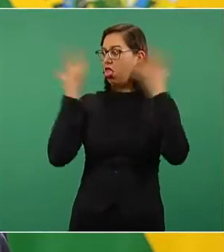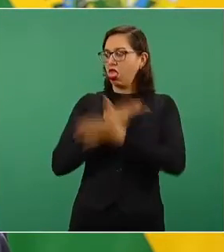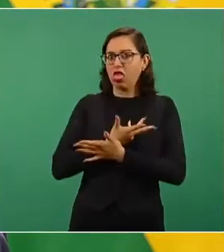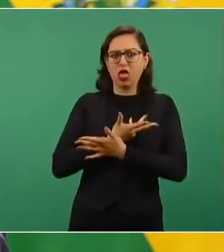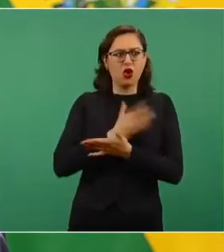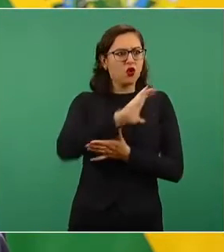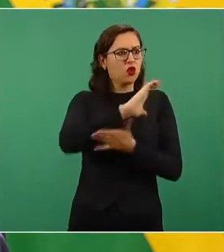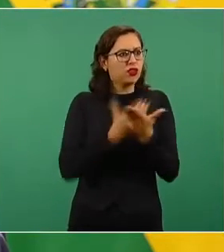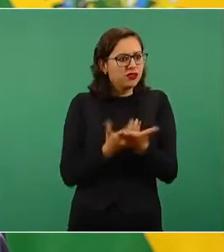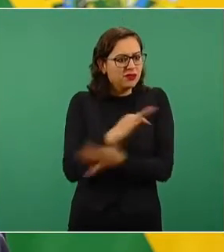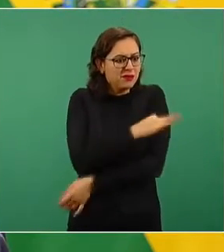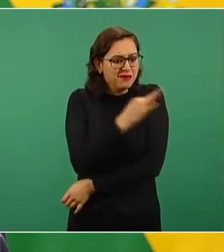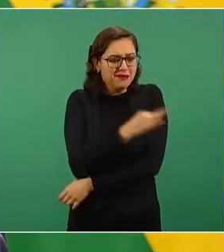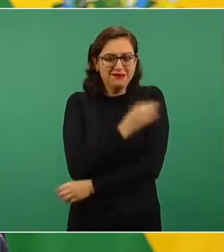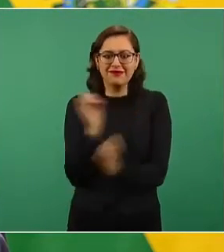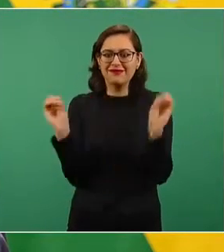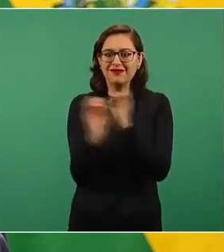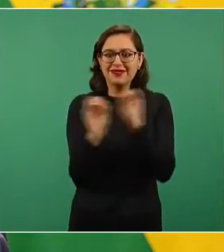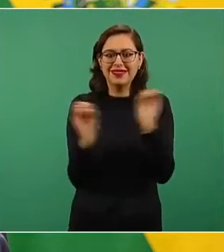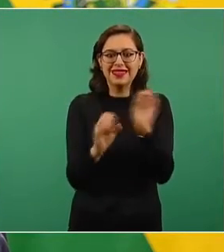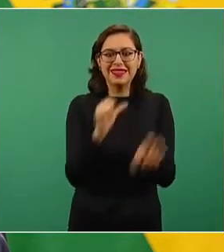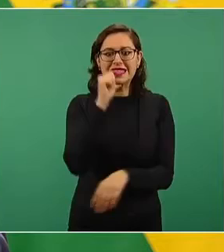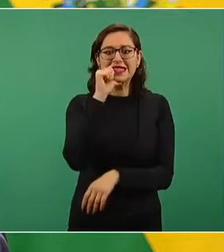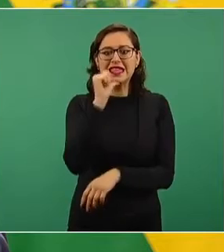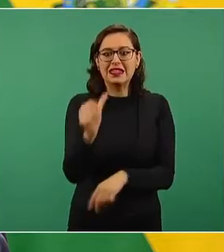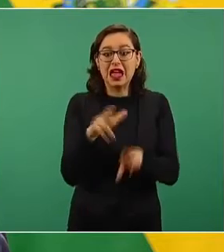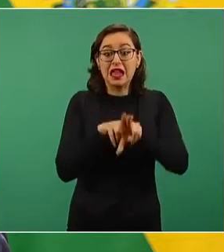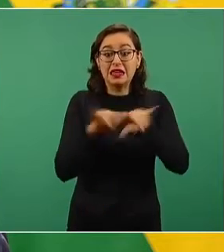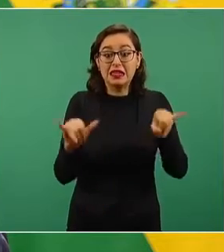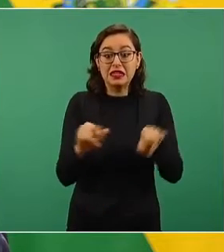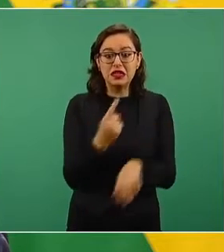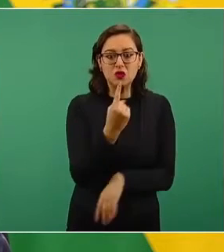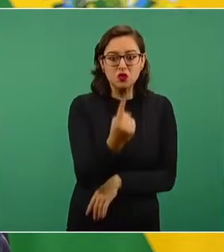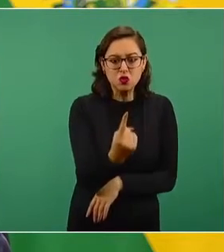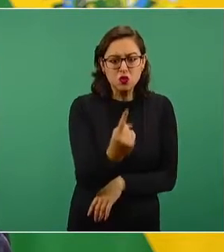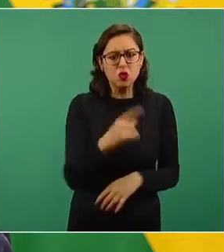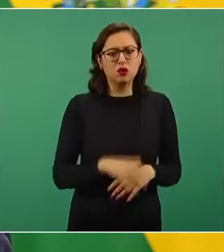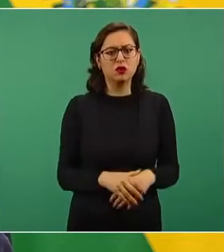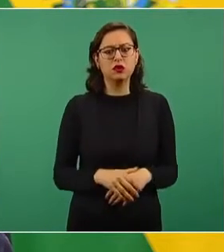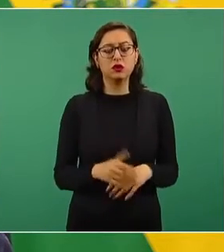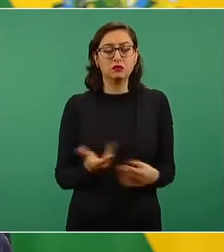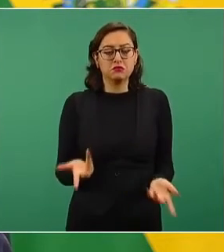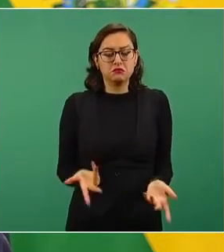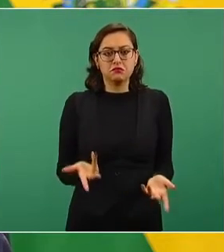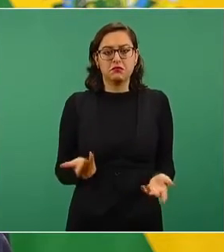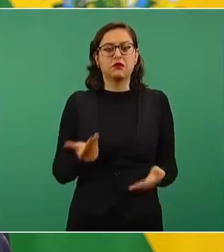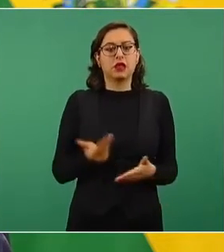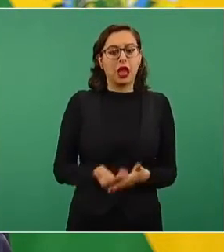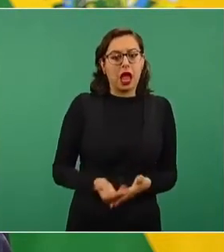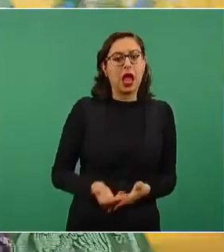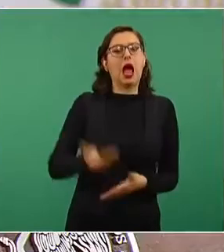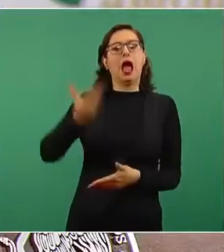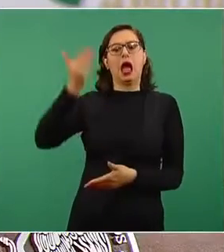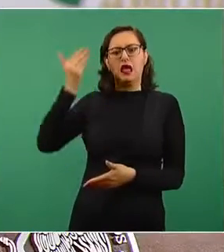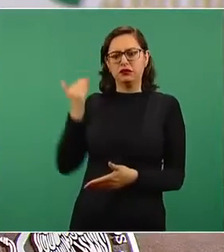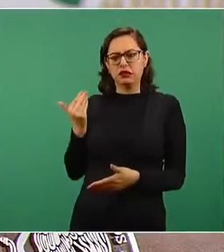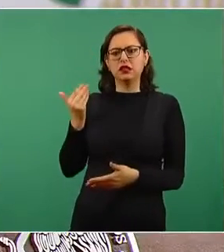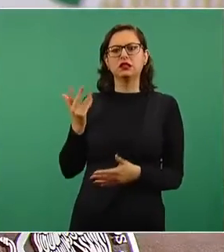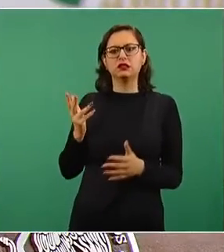Nosotros ya desde mucho más antes habíamos iniciado contactos con la República Popular